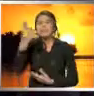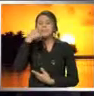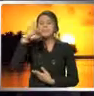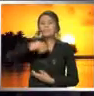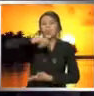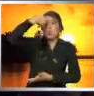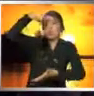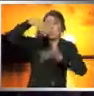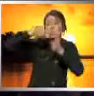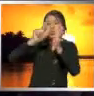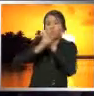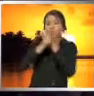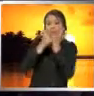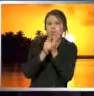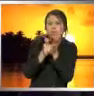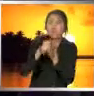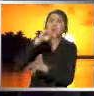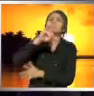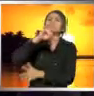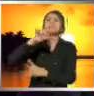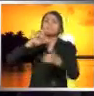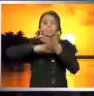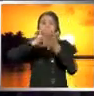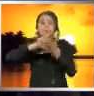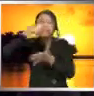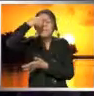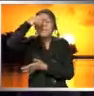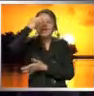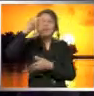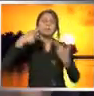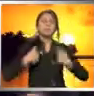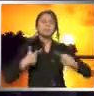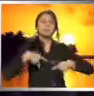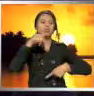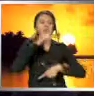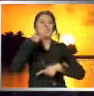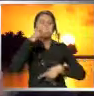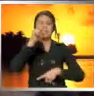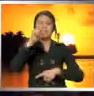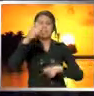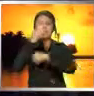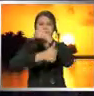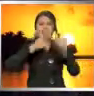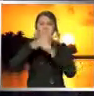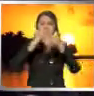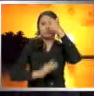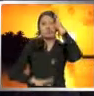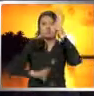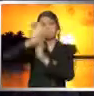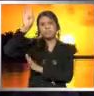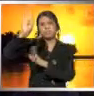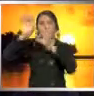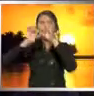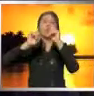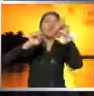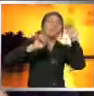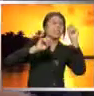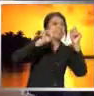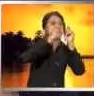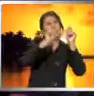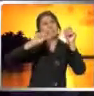sí, idealmente está escrito para personas que tienen de 30 años para arriba o 20 y tantos para arriba, y que de